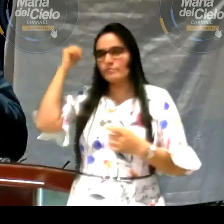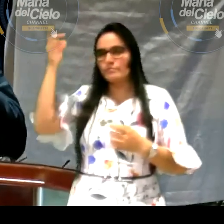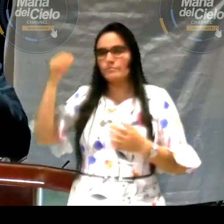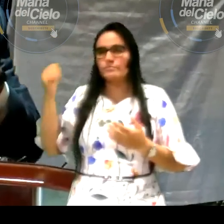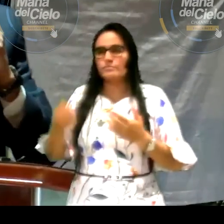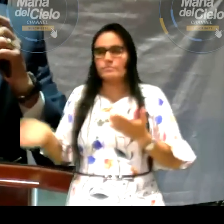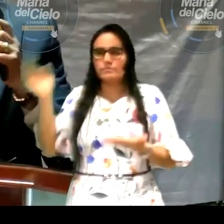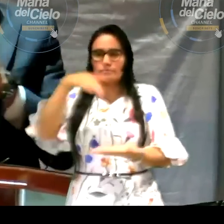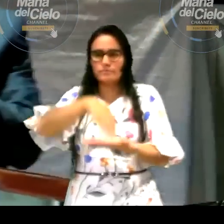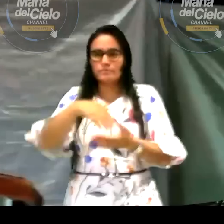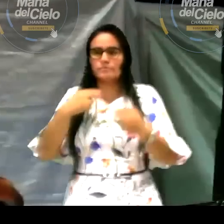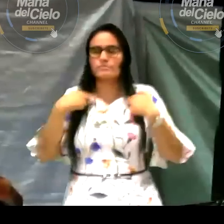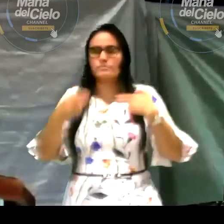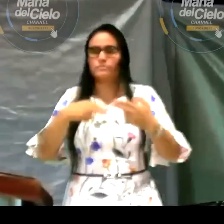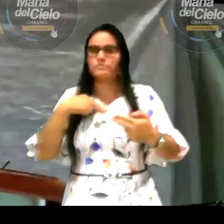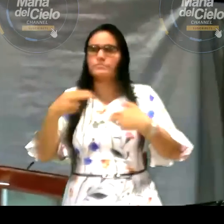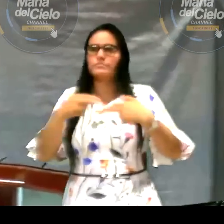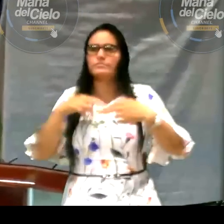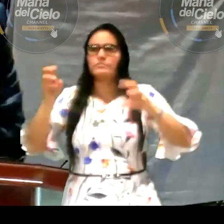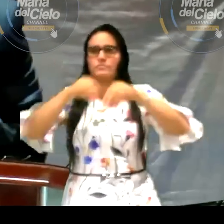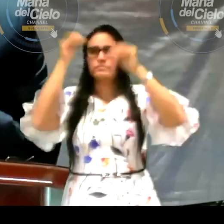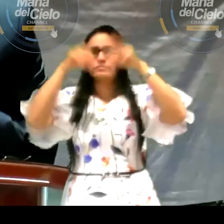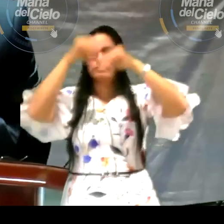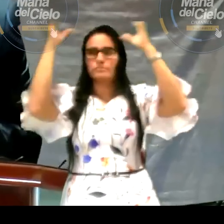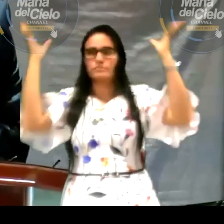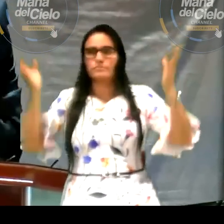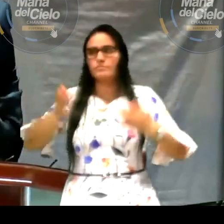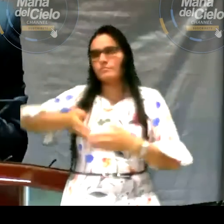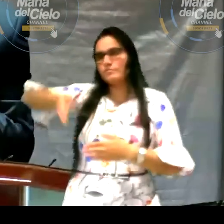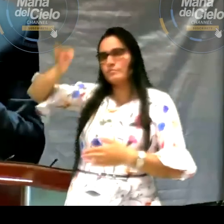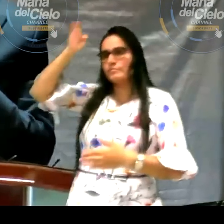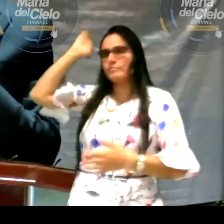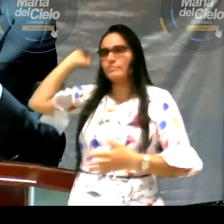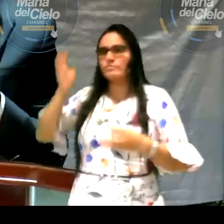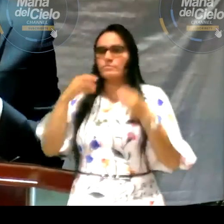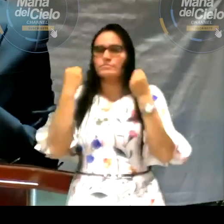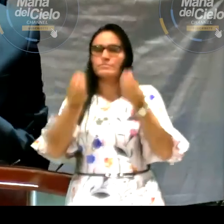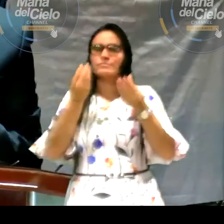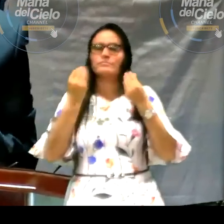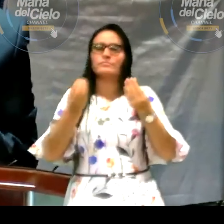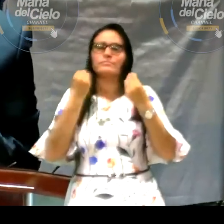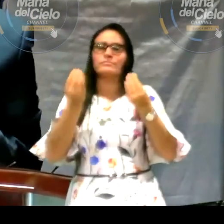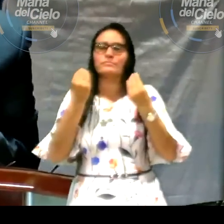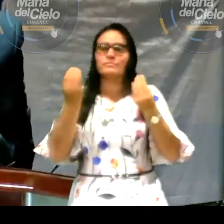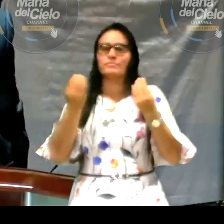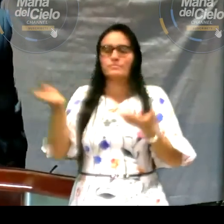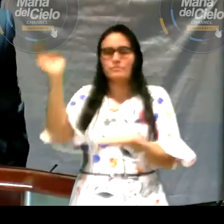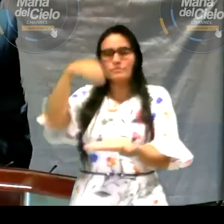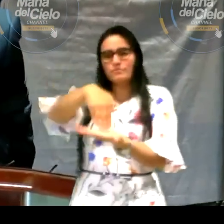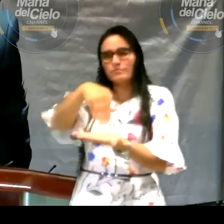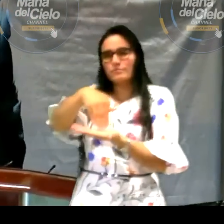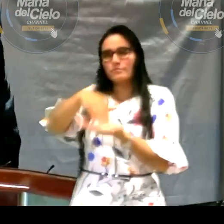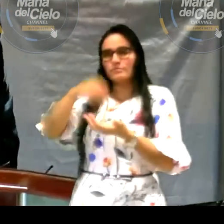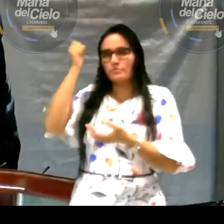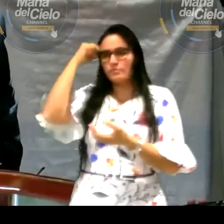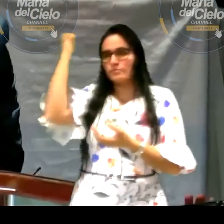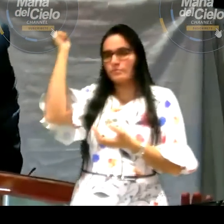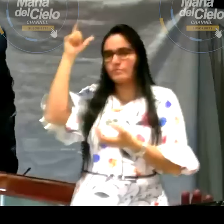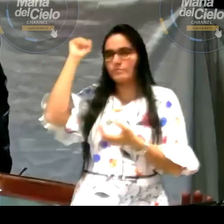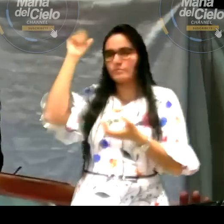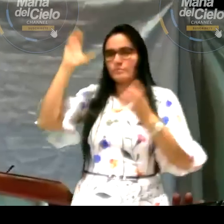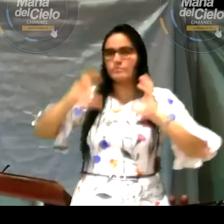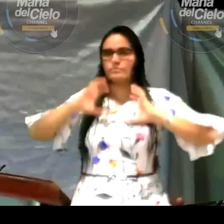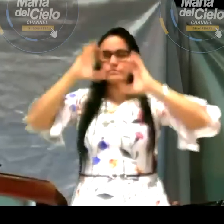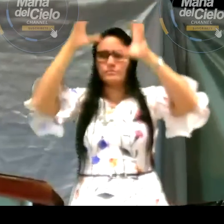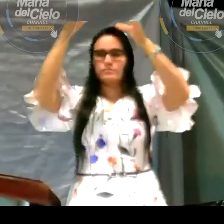La gloria de Dios se va a destapar aquí. Si lo puede creer allá en la platea, allá en la gradería, por favor, aquí